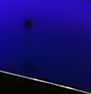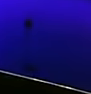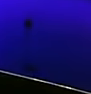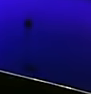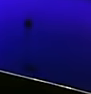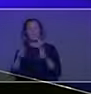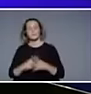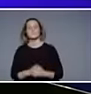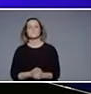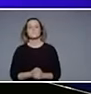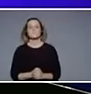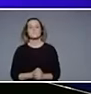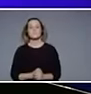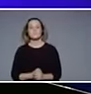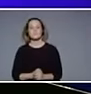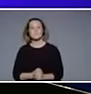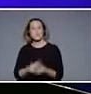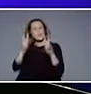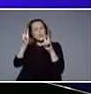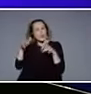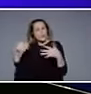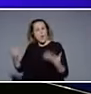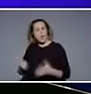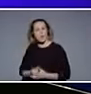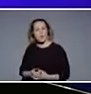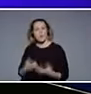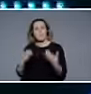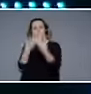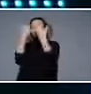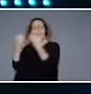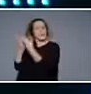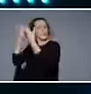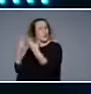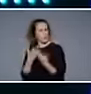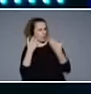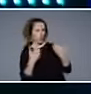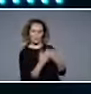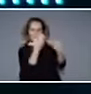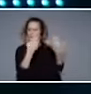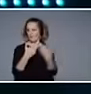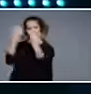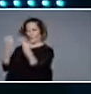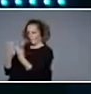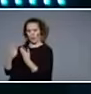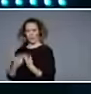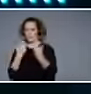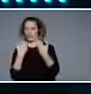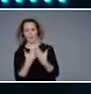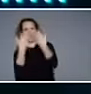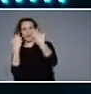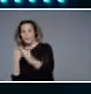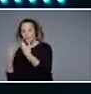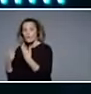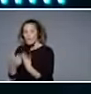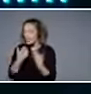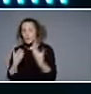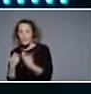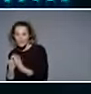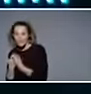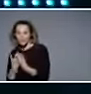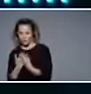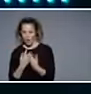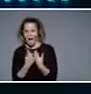tema. Lleva como título Brindo, brindo, brindo, brindo sin parar. Y entre brindo y brindo, más